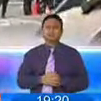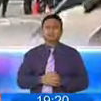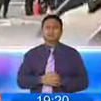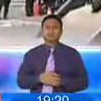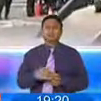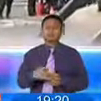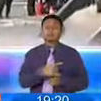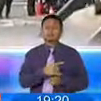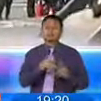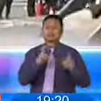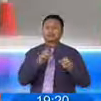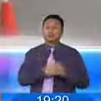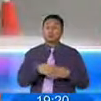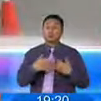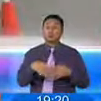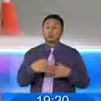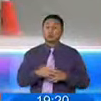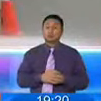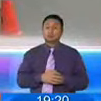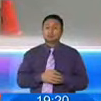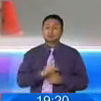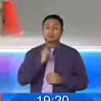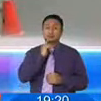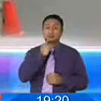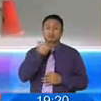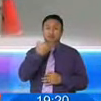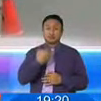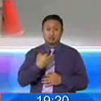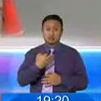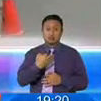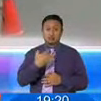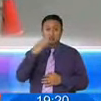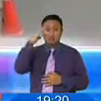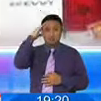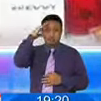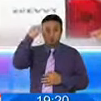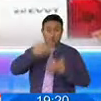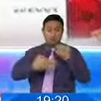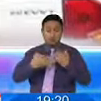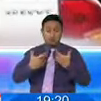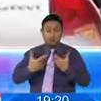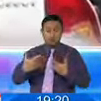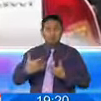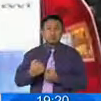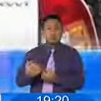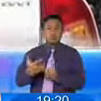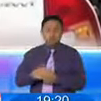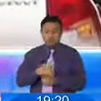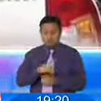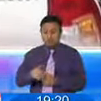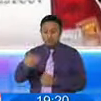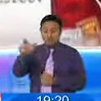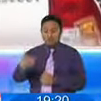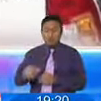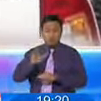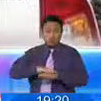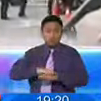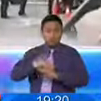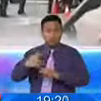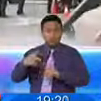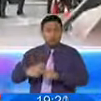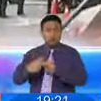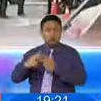muy delicados y muy serios. Policía judicial ya a este momento está recabando la información para judicializar y aperturar